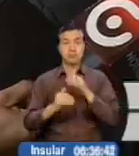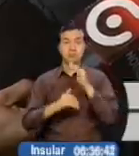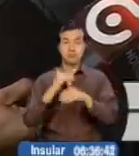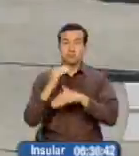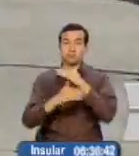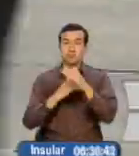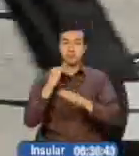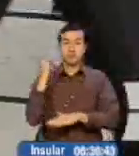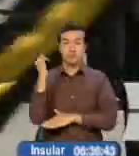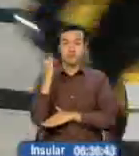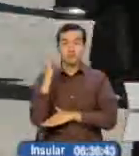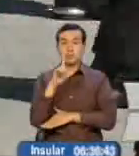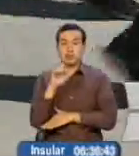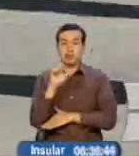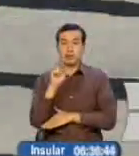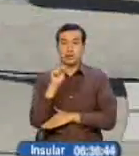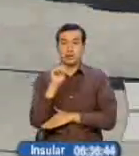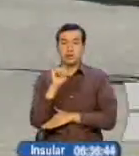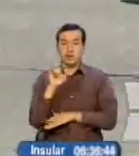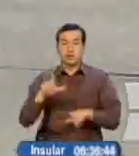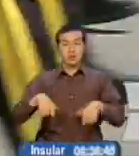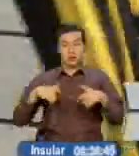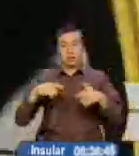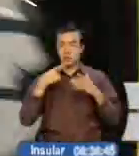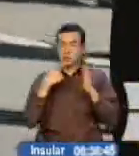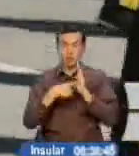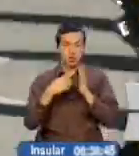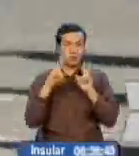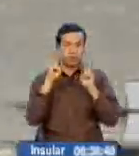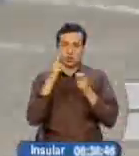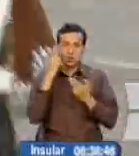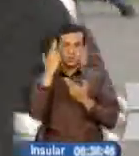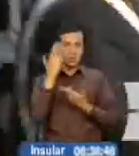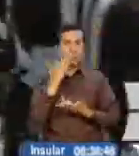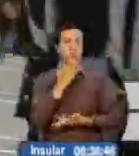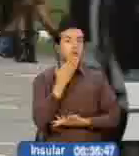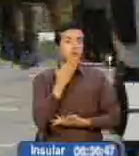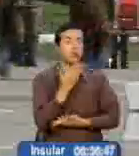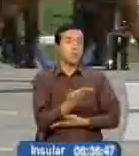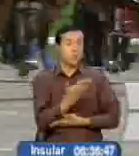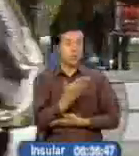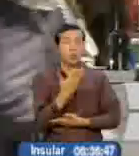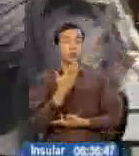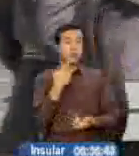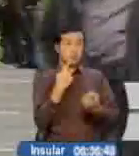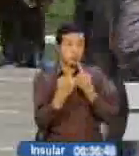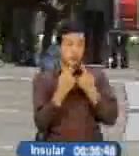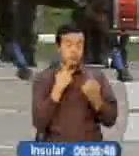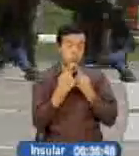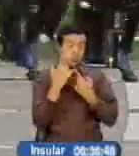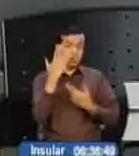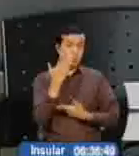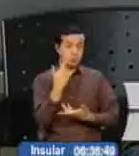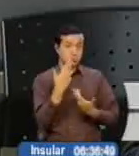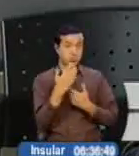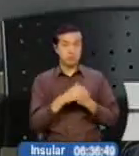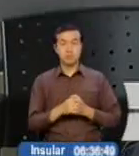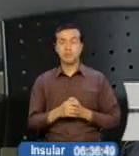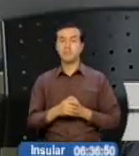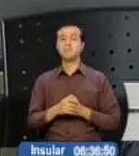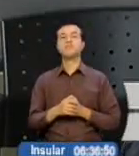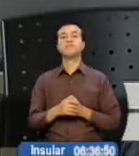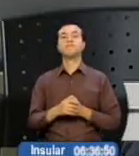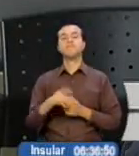de industrialización. Lenín Moreno, en temas polémicos como el de las Fuerzas Armadas, habla de profundizar el canal de diálogo con los involucrados. Uno tiene